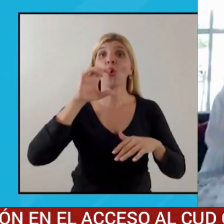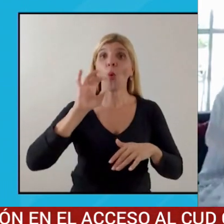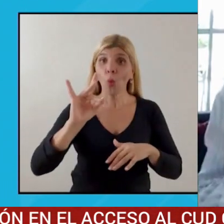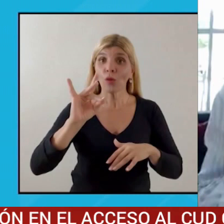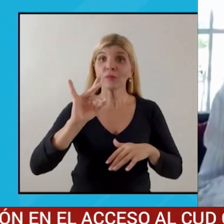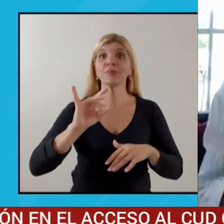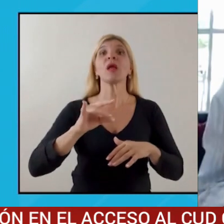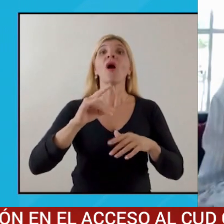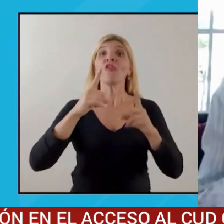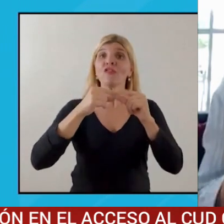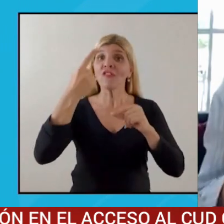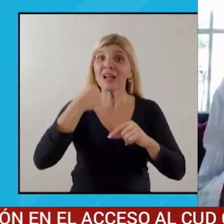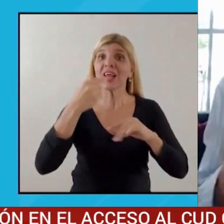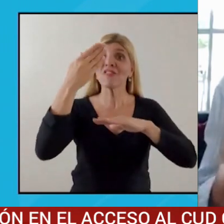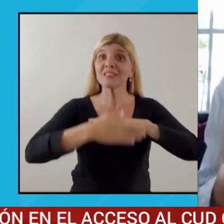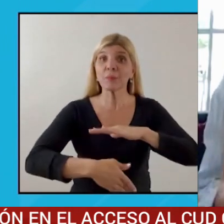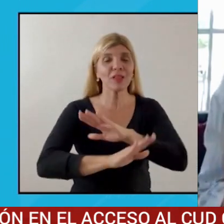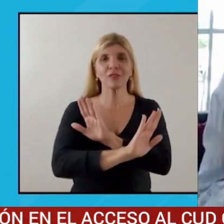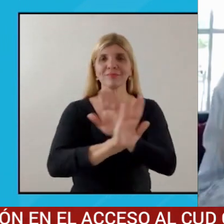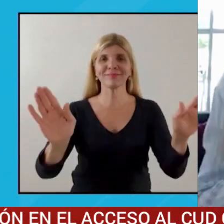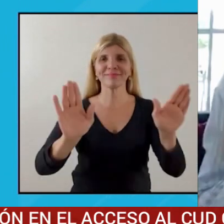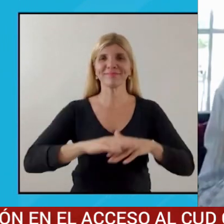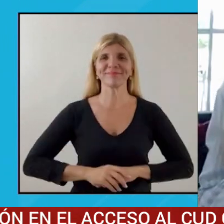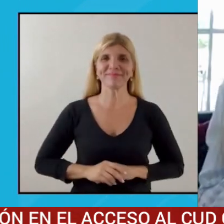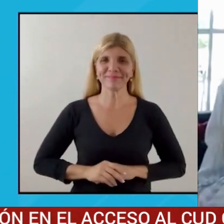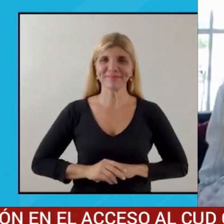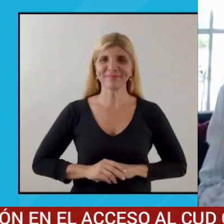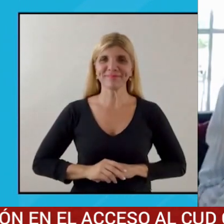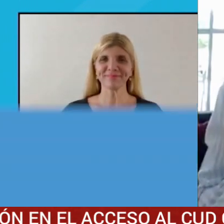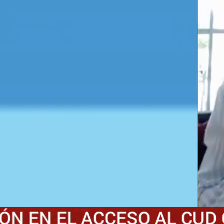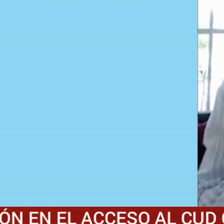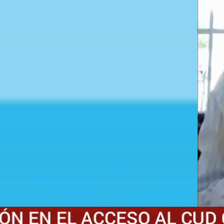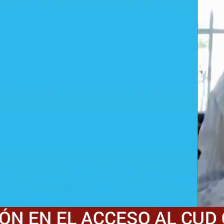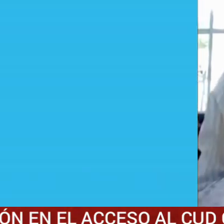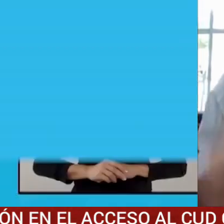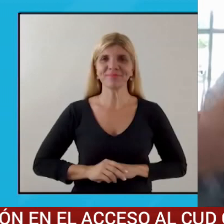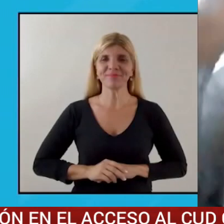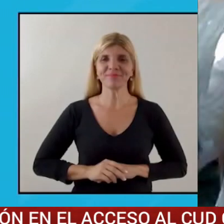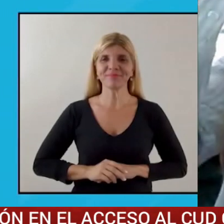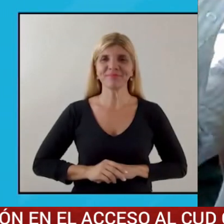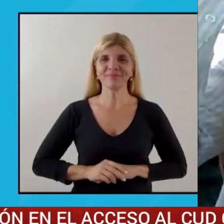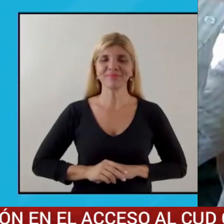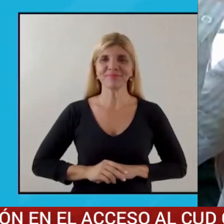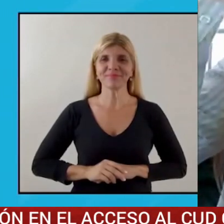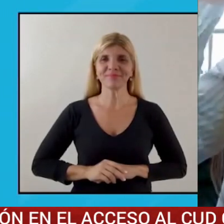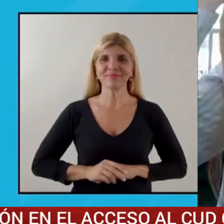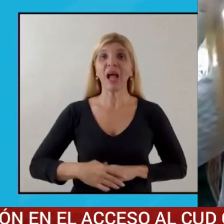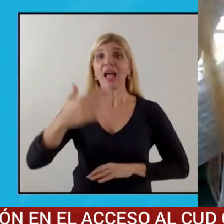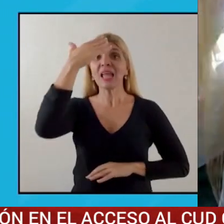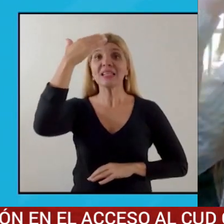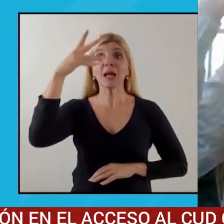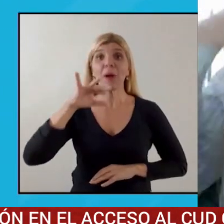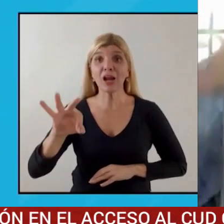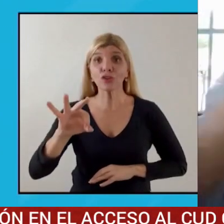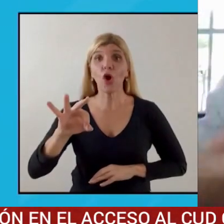usa una modalidad online o no, dependiendo de las necesidades de la persona, pero va a haber que actualizarlo, es importante eso. Hay un